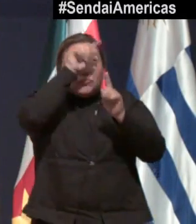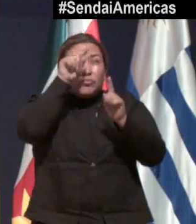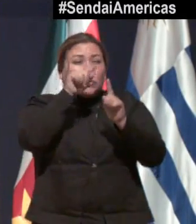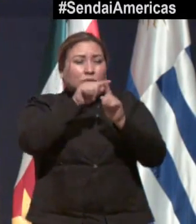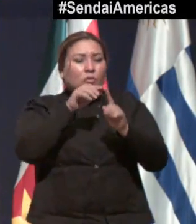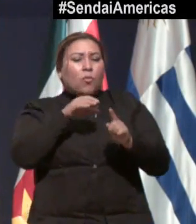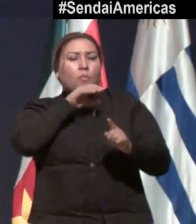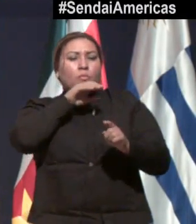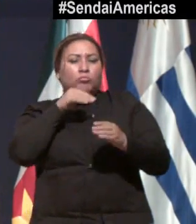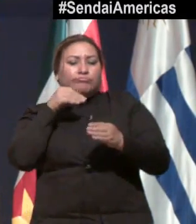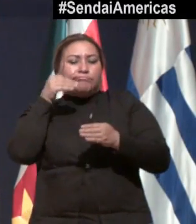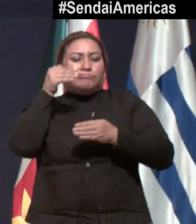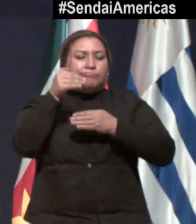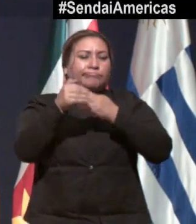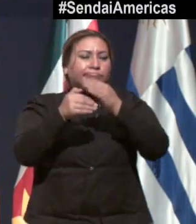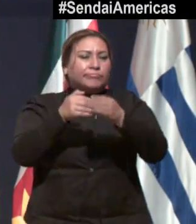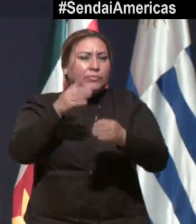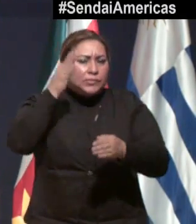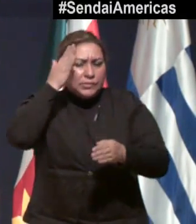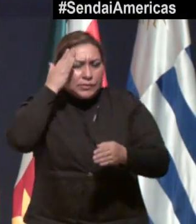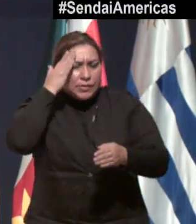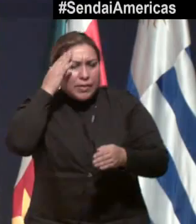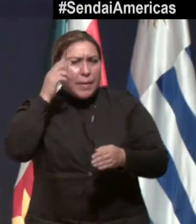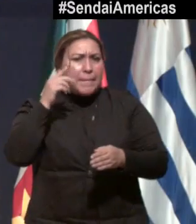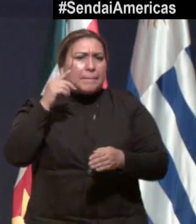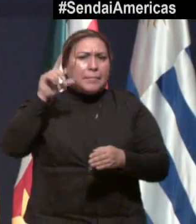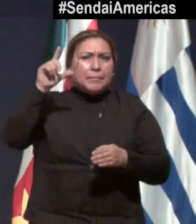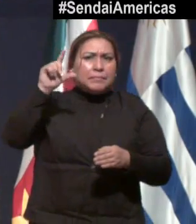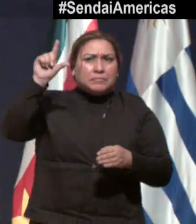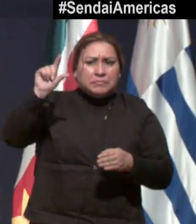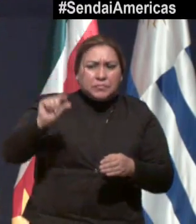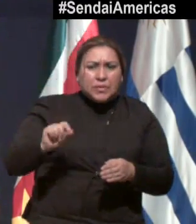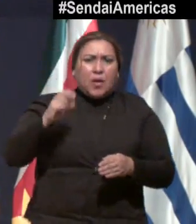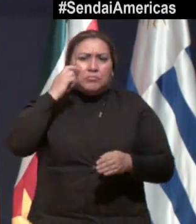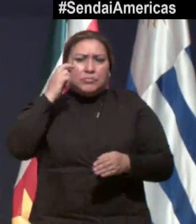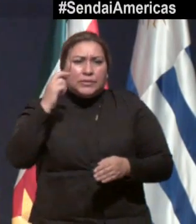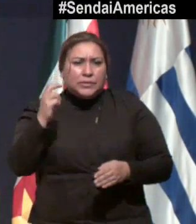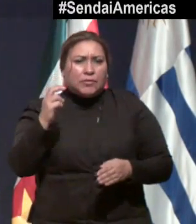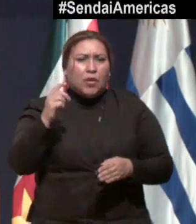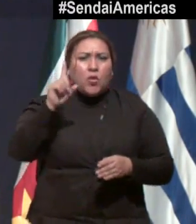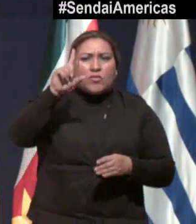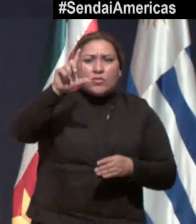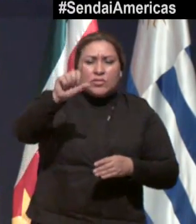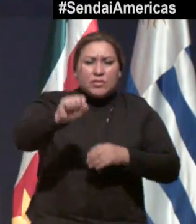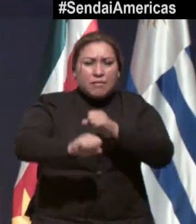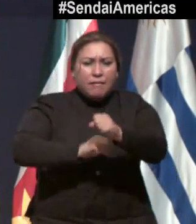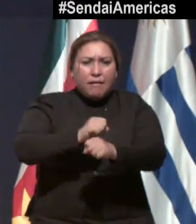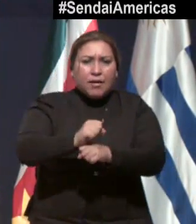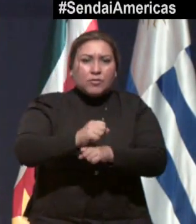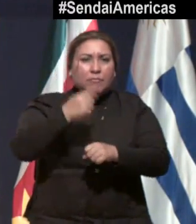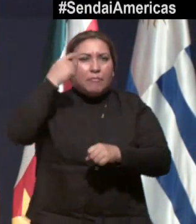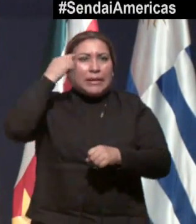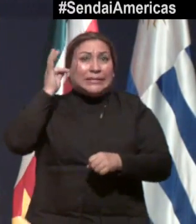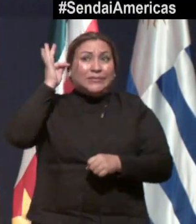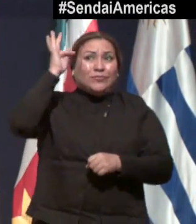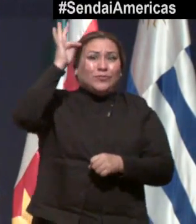avances en conocimiento del riesgo de desastres en los últimos 10 años que puedan ser